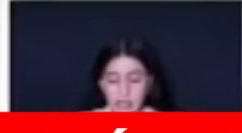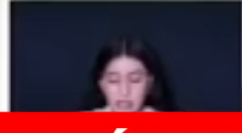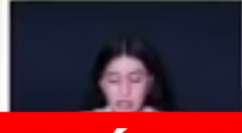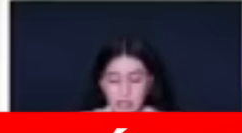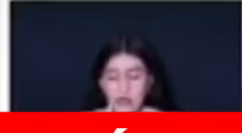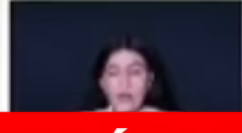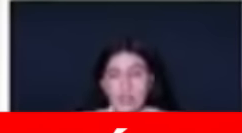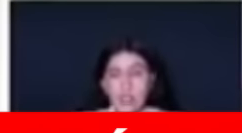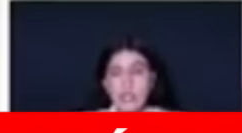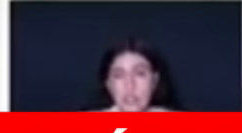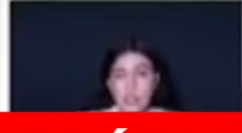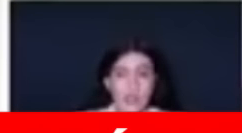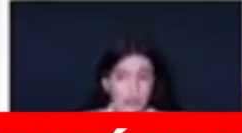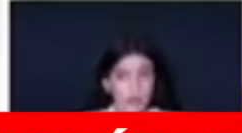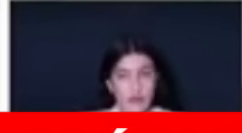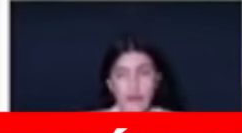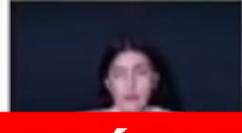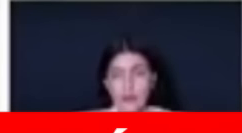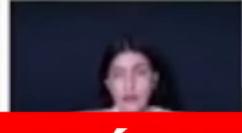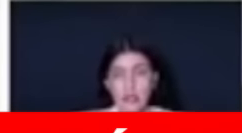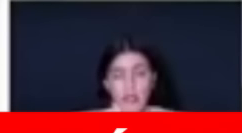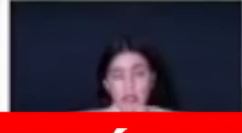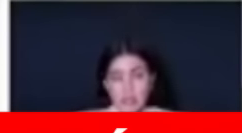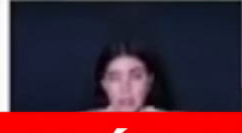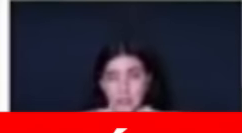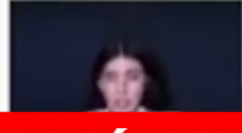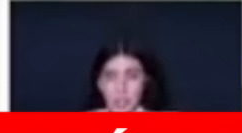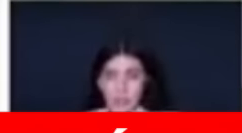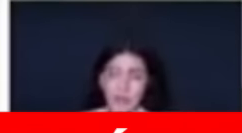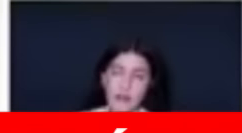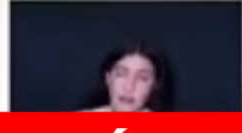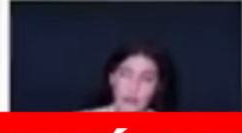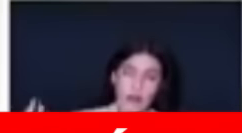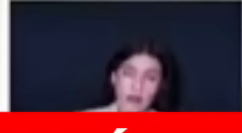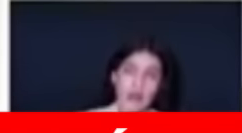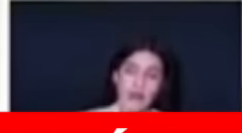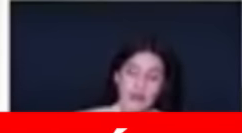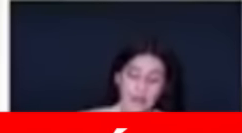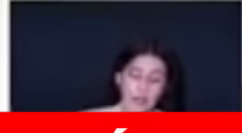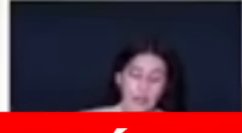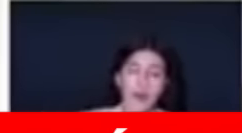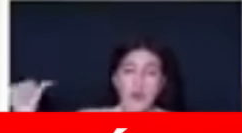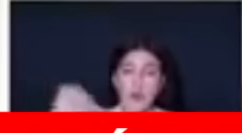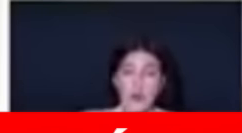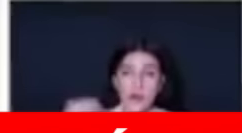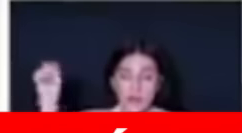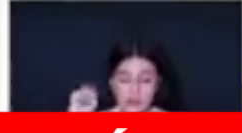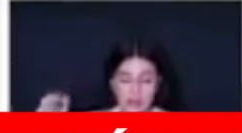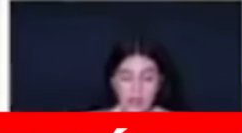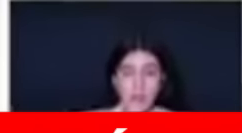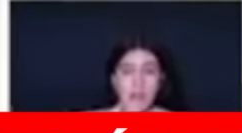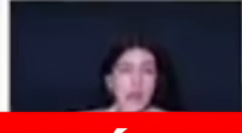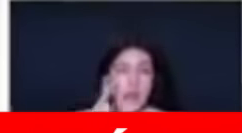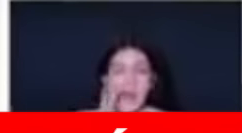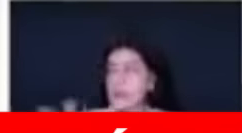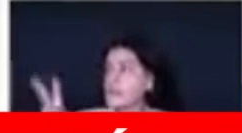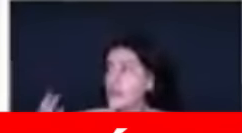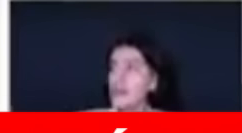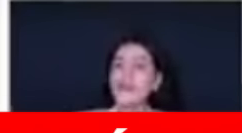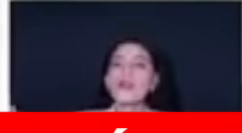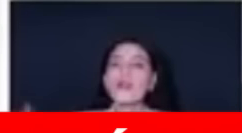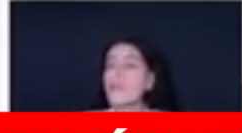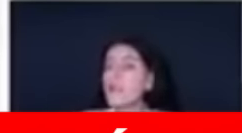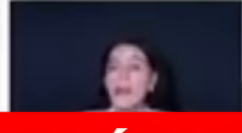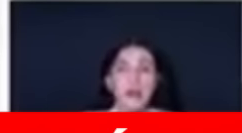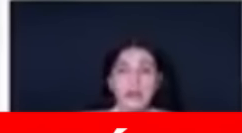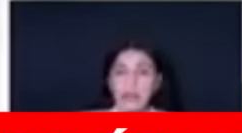los pusieron donde ahora están. Hoy Sinaloa es el rostro de lo que viene para México